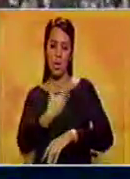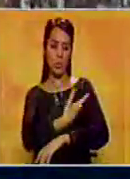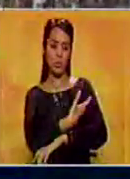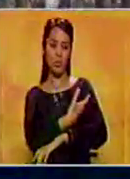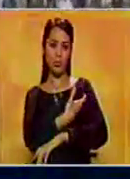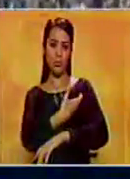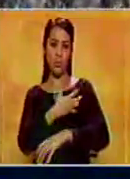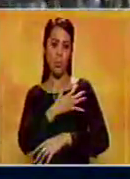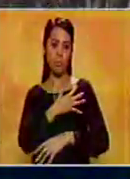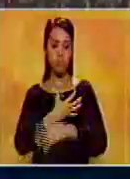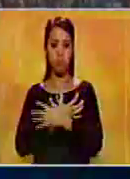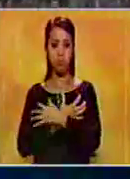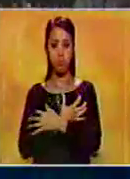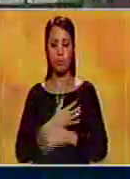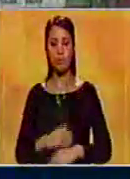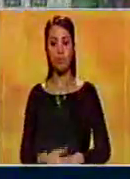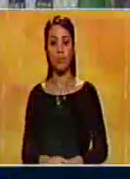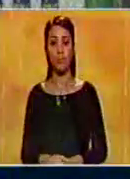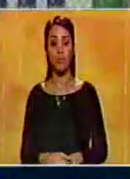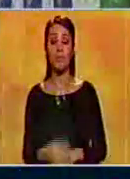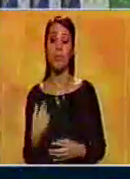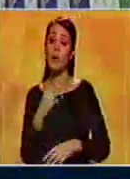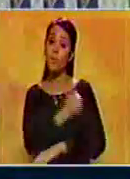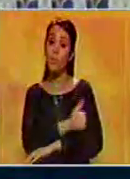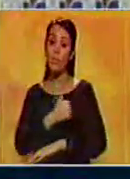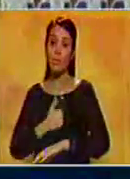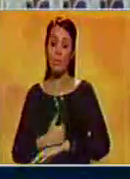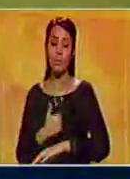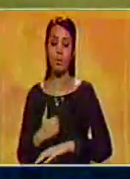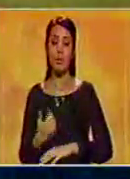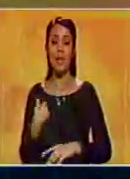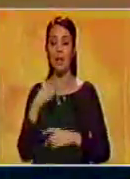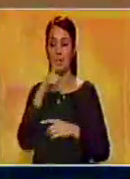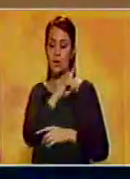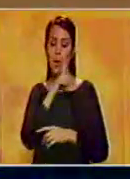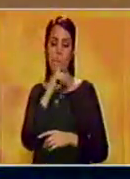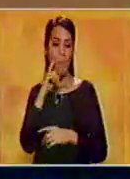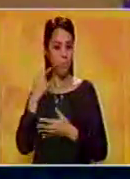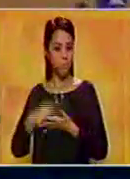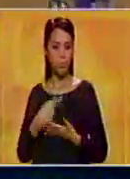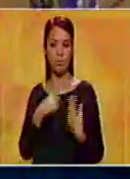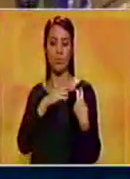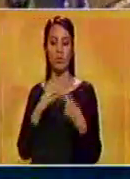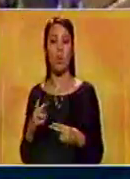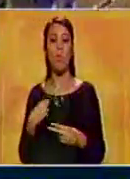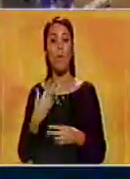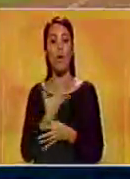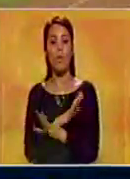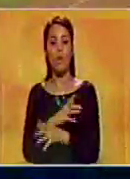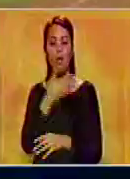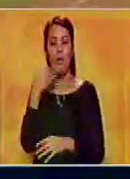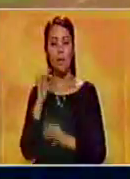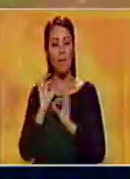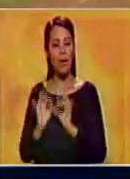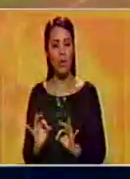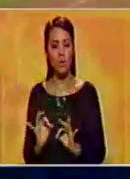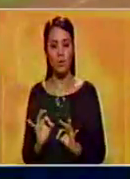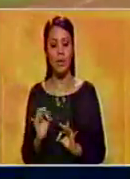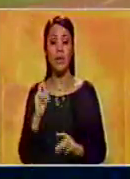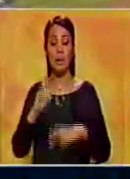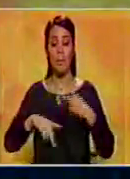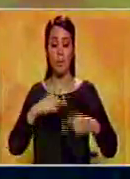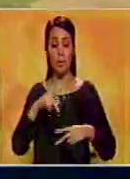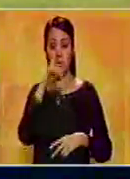sustancia anabolizante. La Junta Directiva agregó que queda sin efecto el nombramiento del toletero como jugador más valioso y productor del año